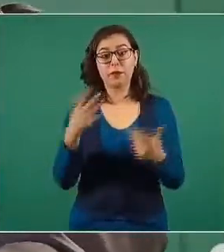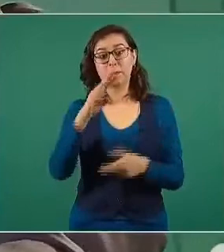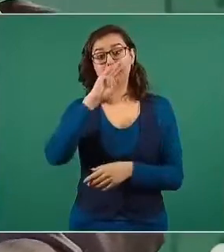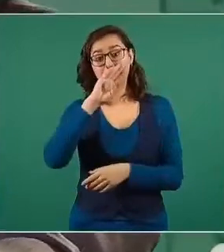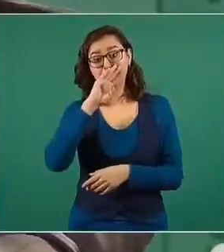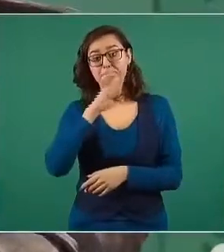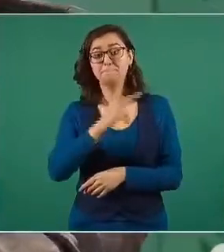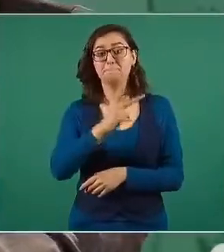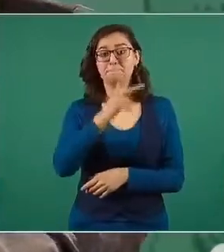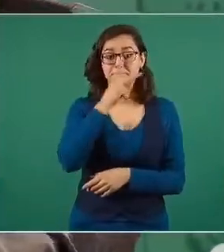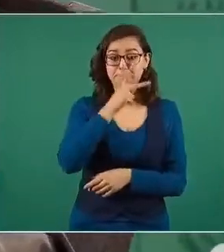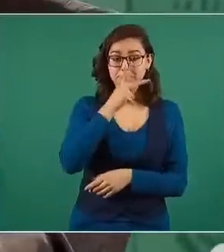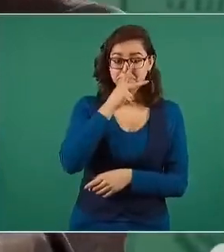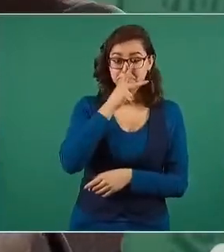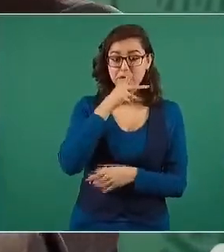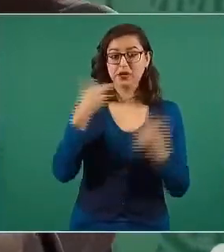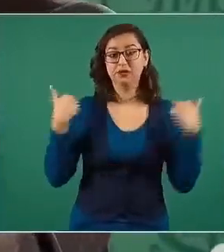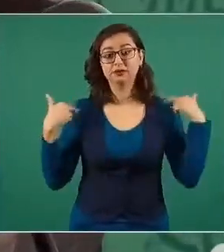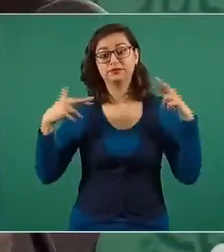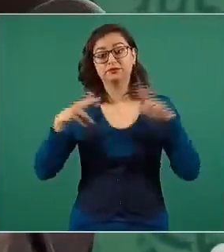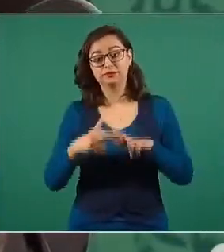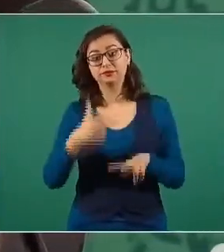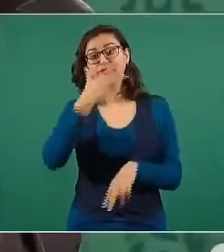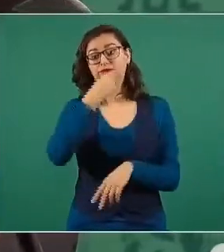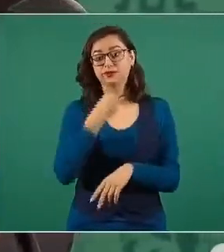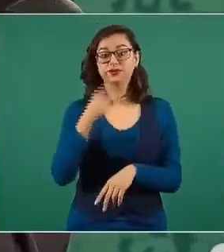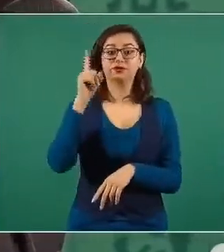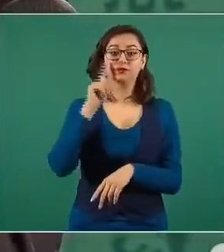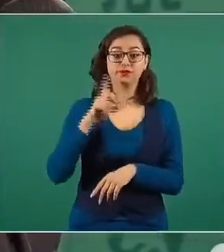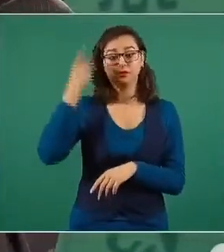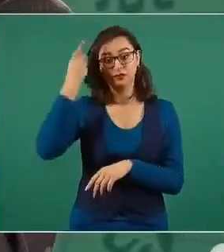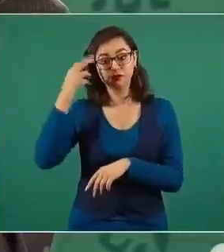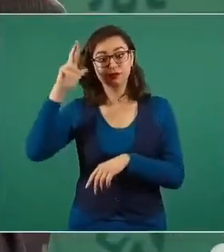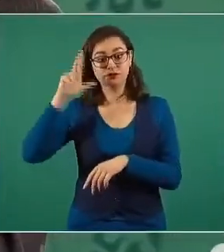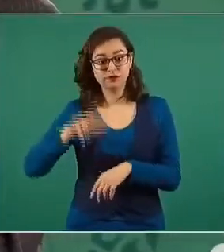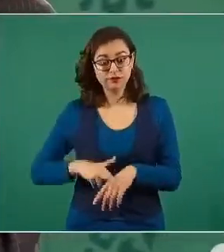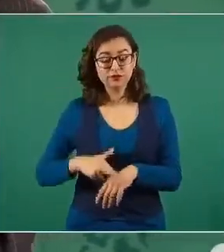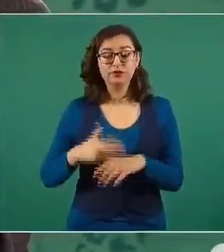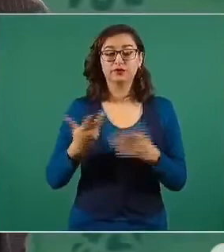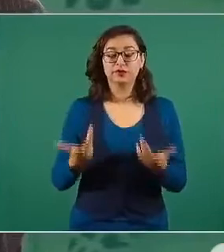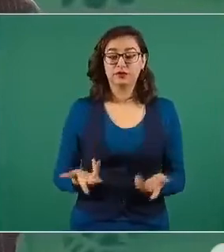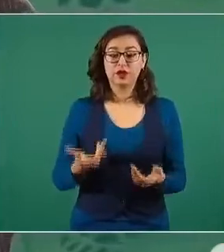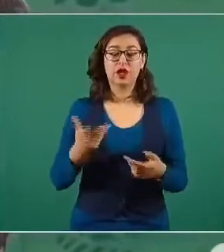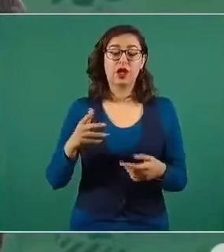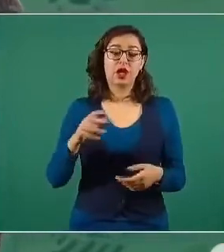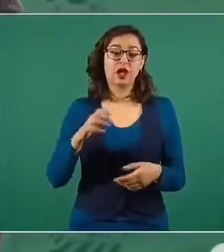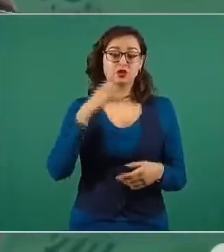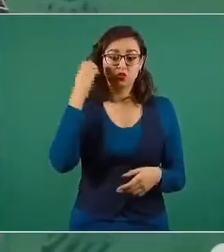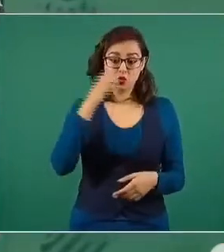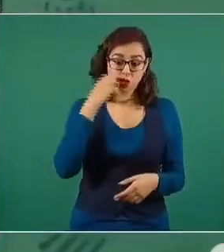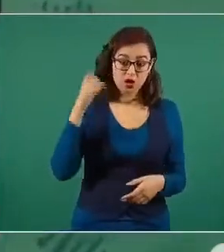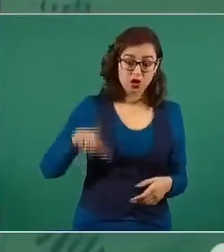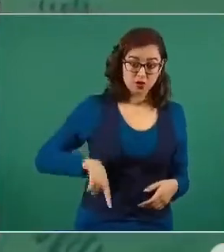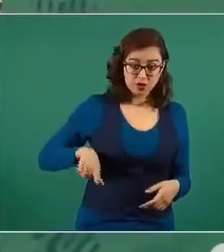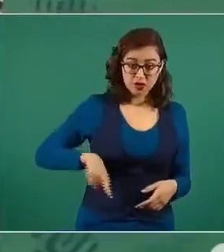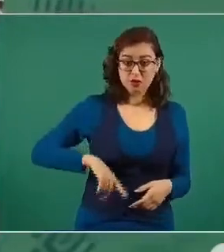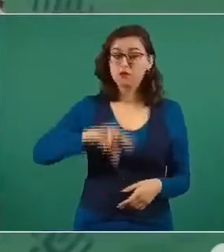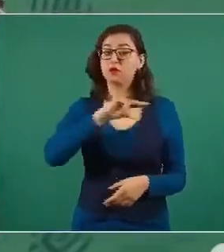madres, a los padres de familia, maestras, maestros, directivos de escuelas públicas, de escuelas privadas,